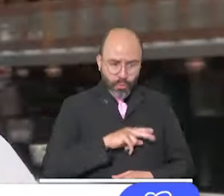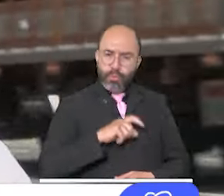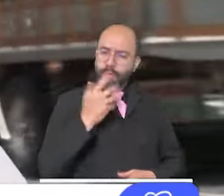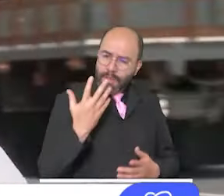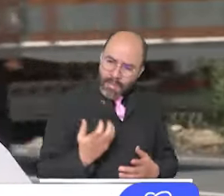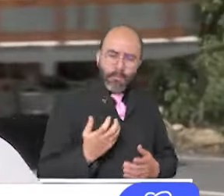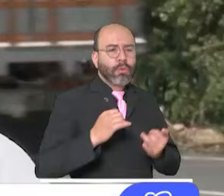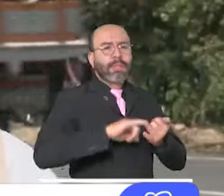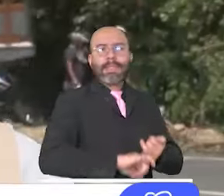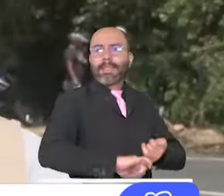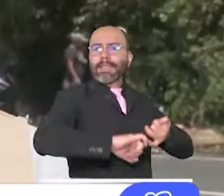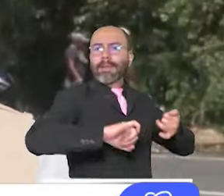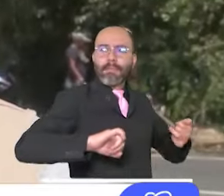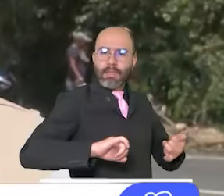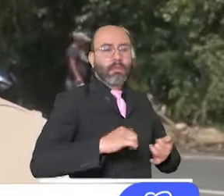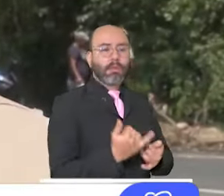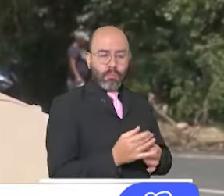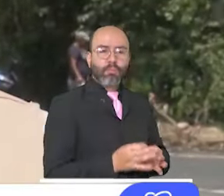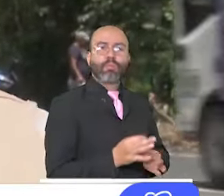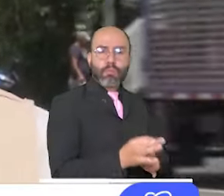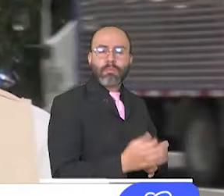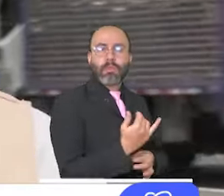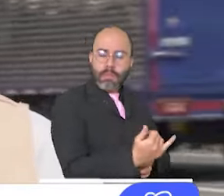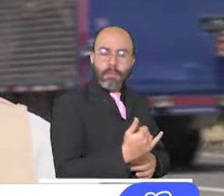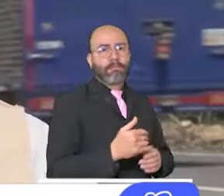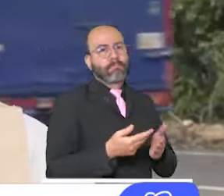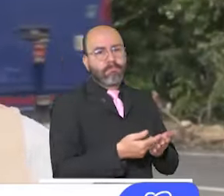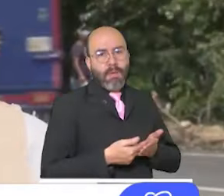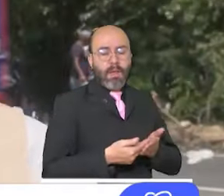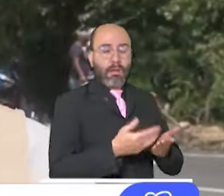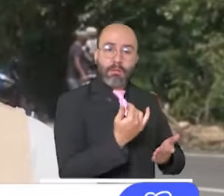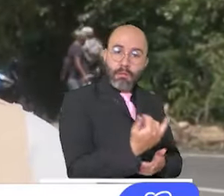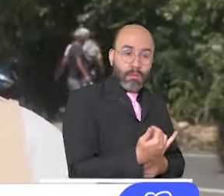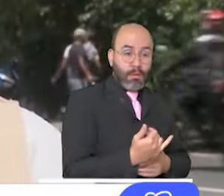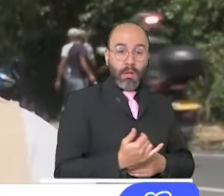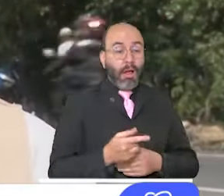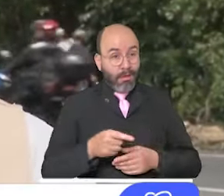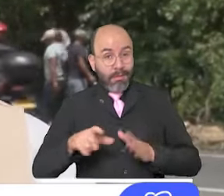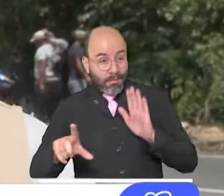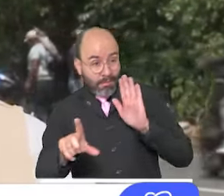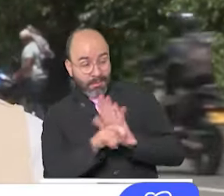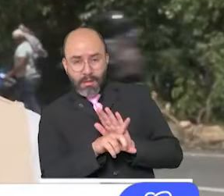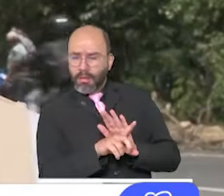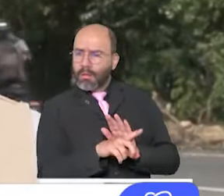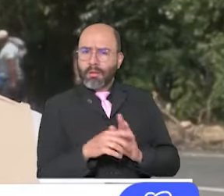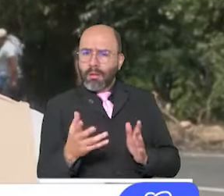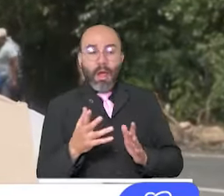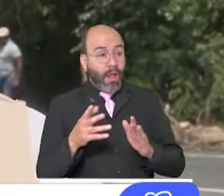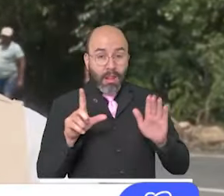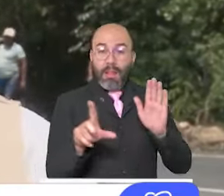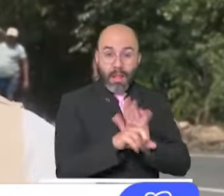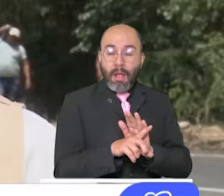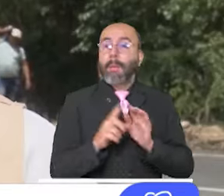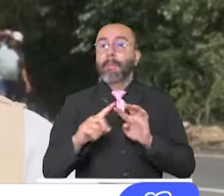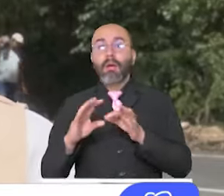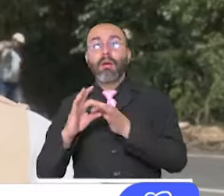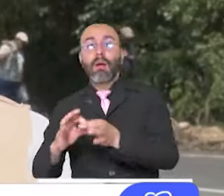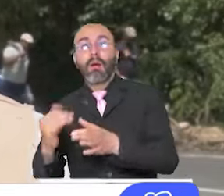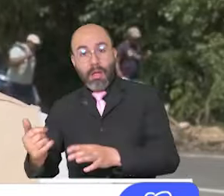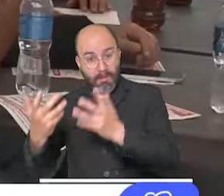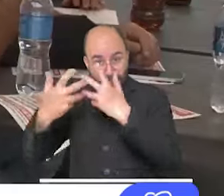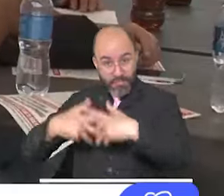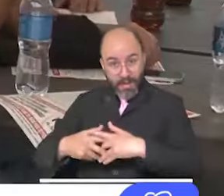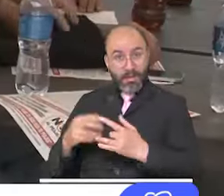independientes en el municipio de marmato No a la formalización no a la legalización de Manos De ninguna